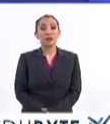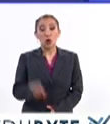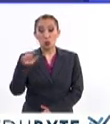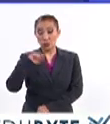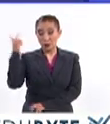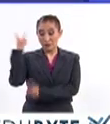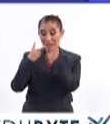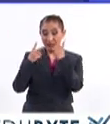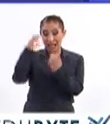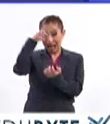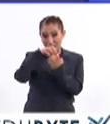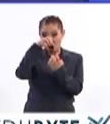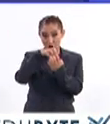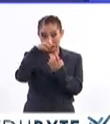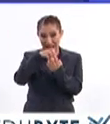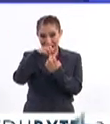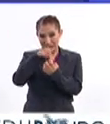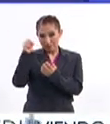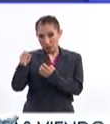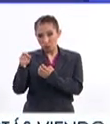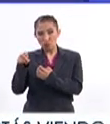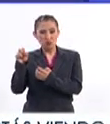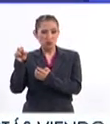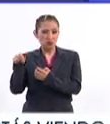Cuando llega Hernán Cortés en esta